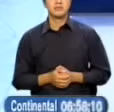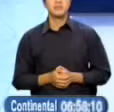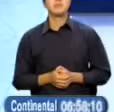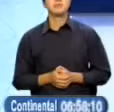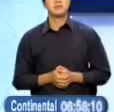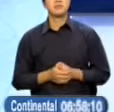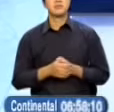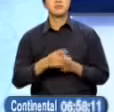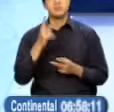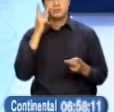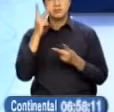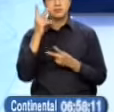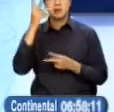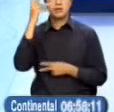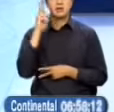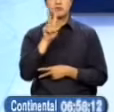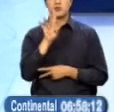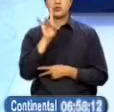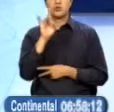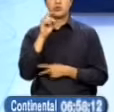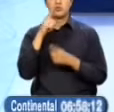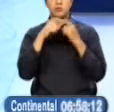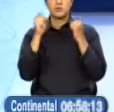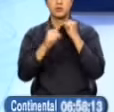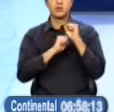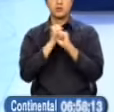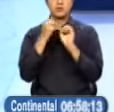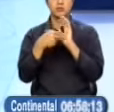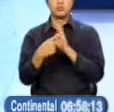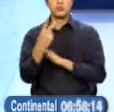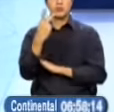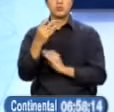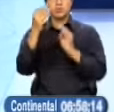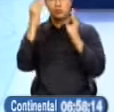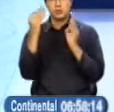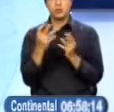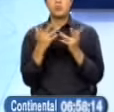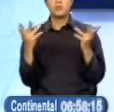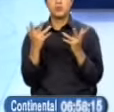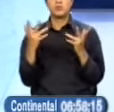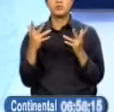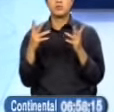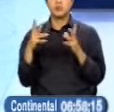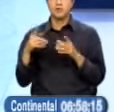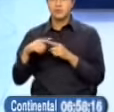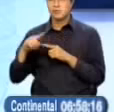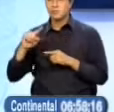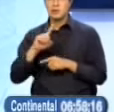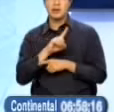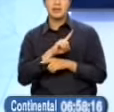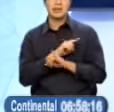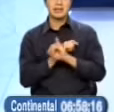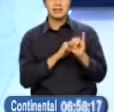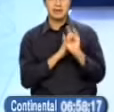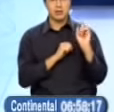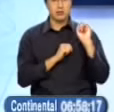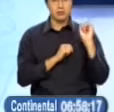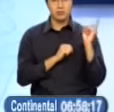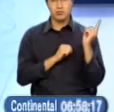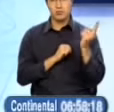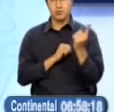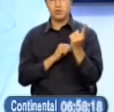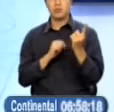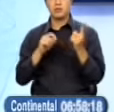bien jugada de cada 10 de ese 28 de marzo del 2001 cuando recibiendo la pelota de aguinaga por la banda izquierda en el arco